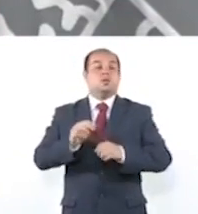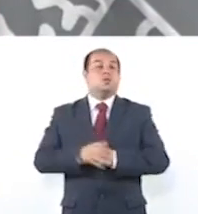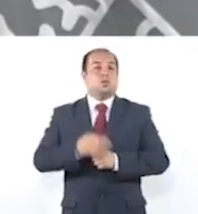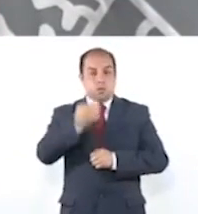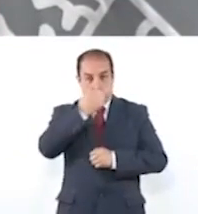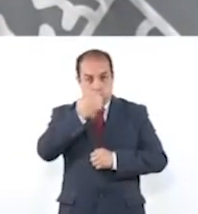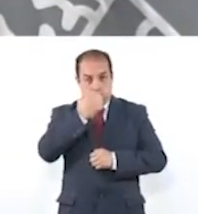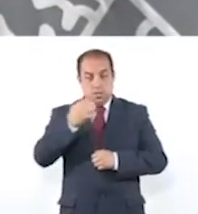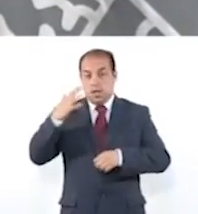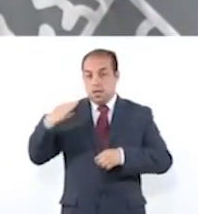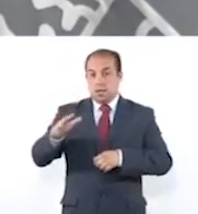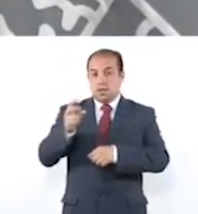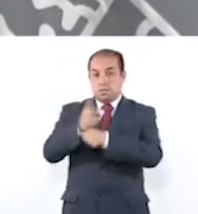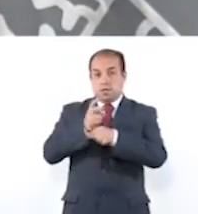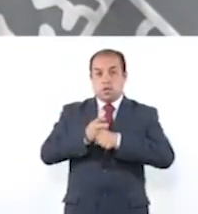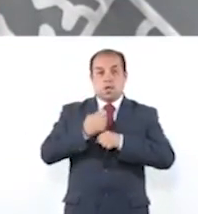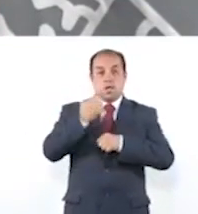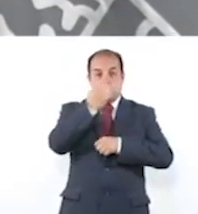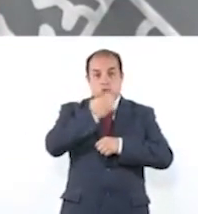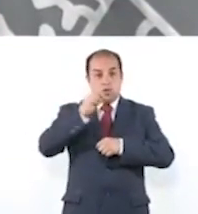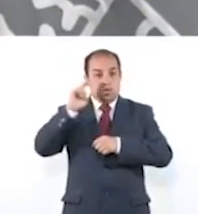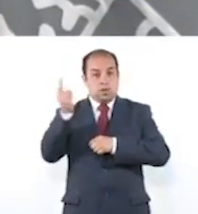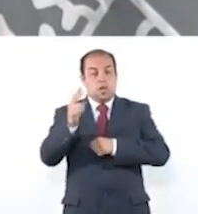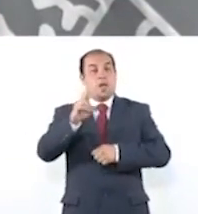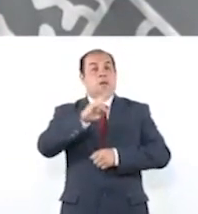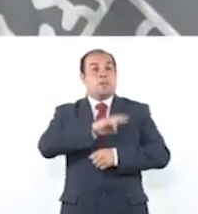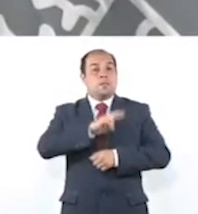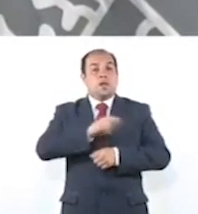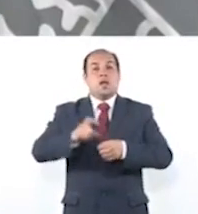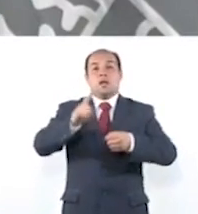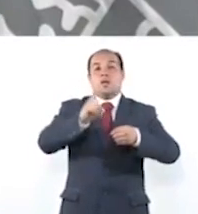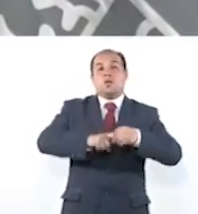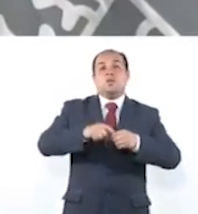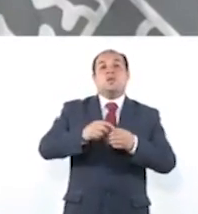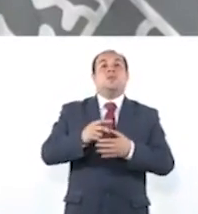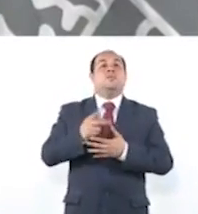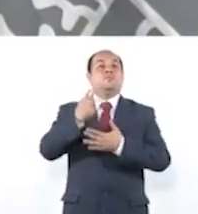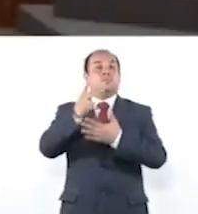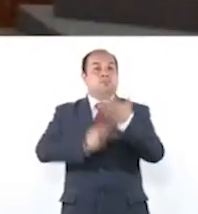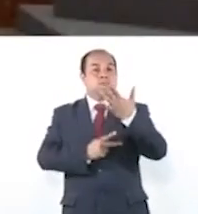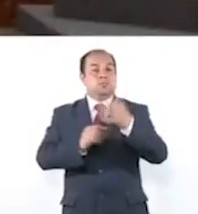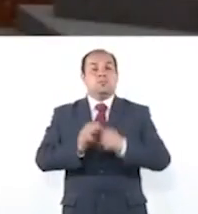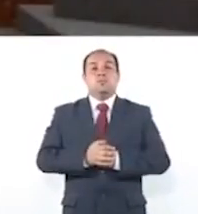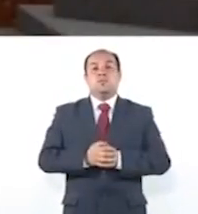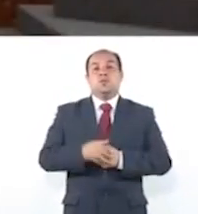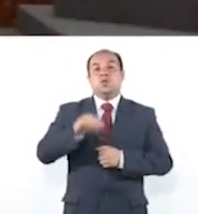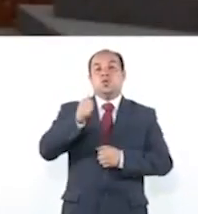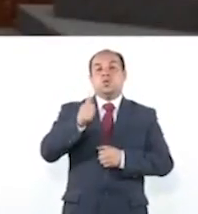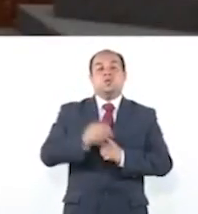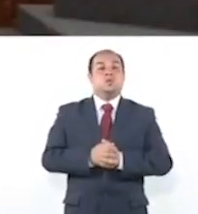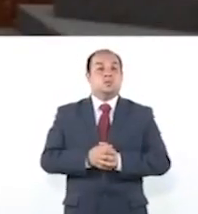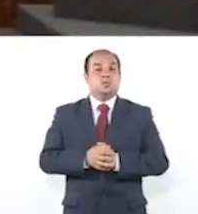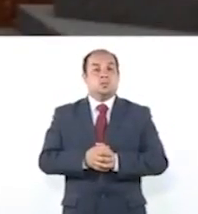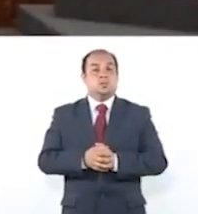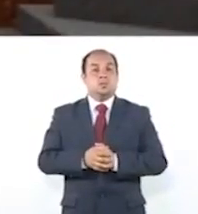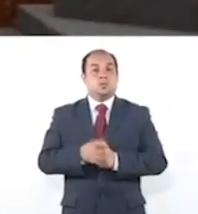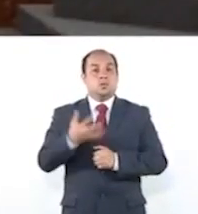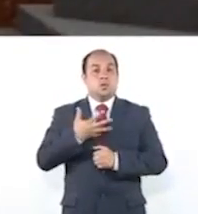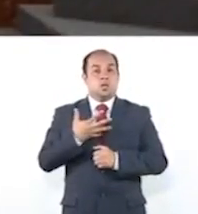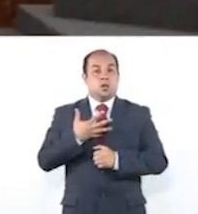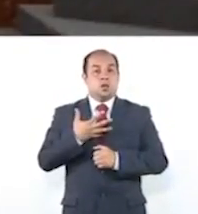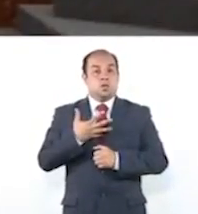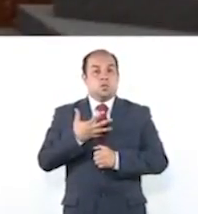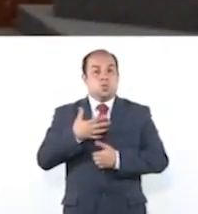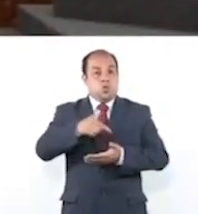10. Invitaremos a escuelas y a universidades privadas a sumarse a la campaña. 11. Pondremos en funcionamiento los módulos